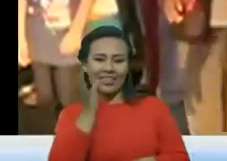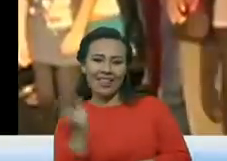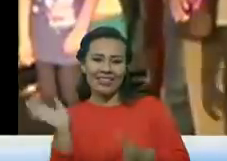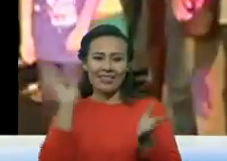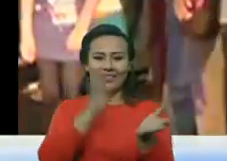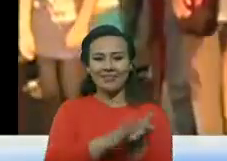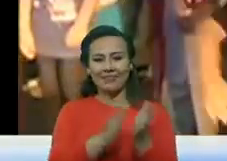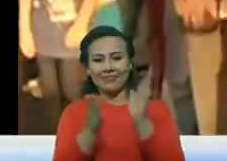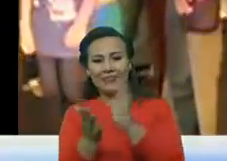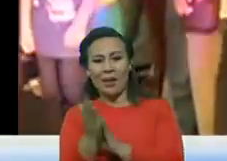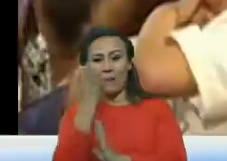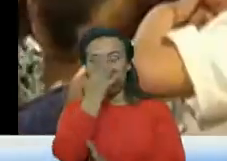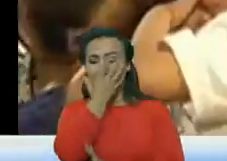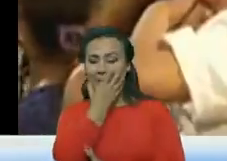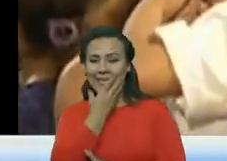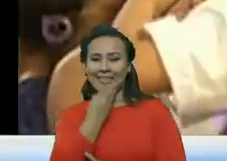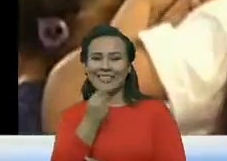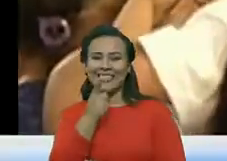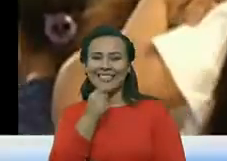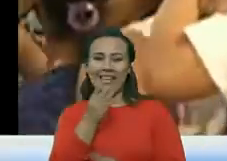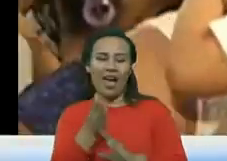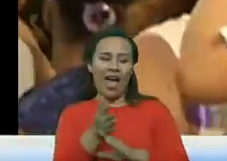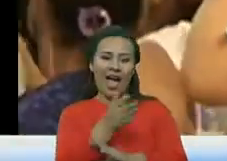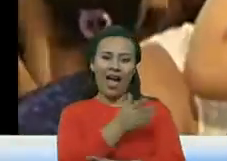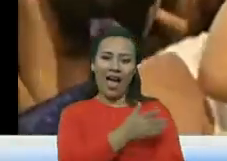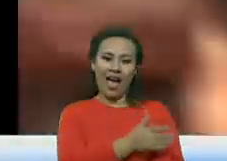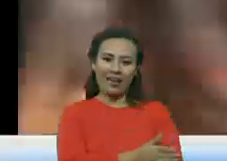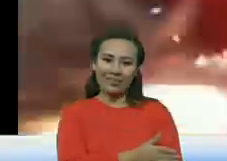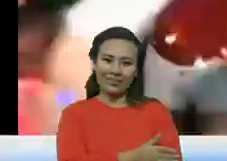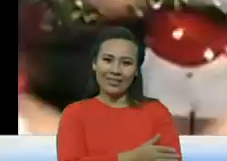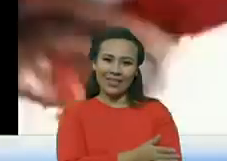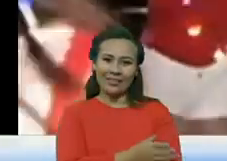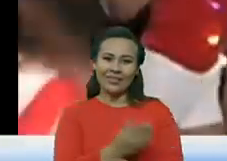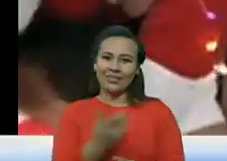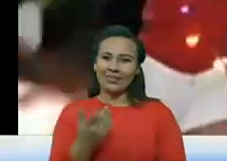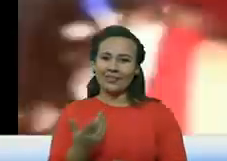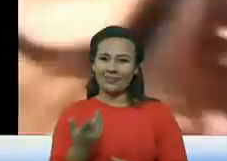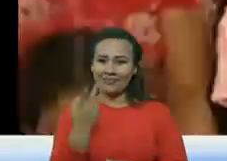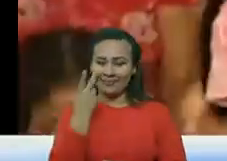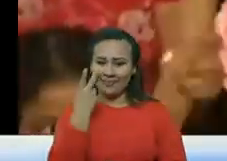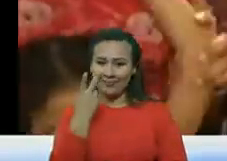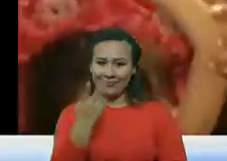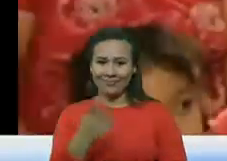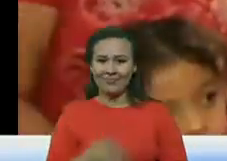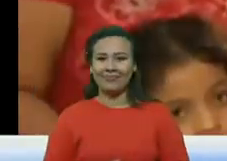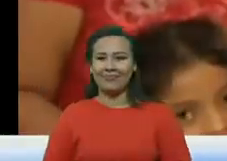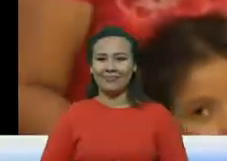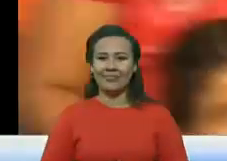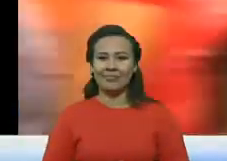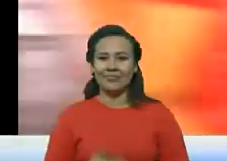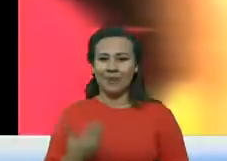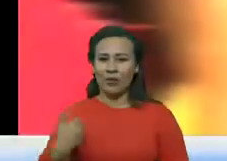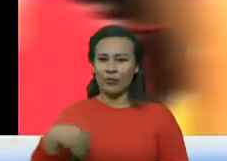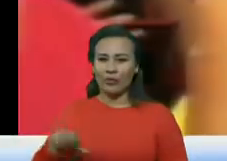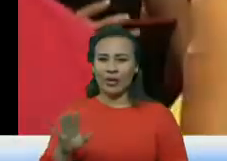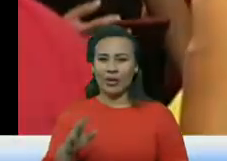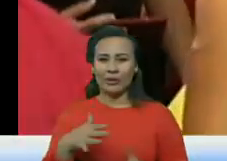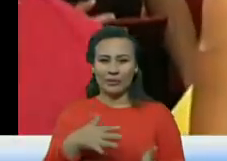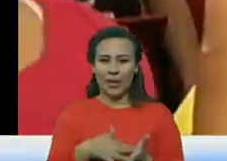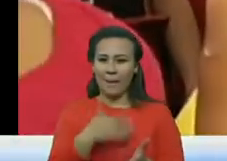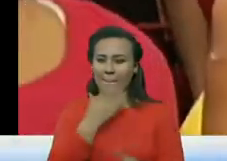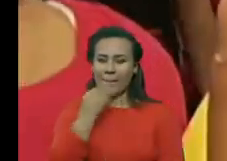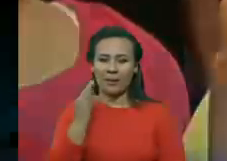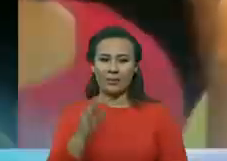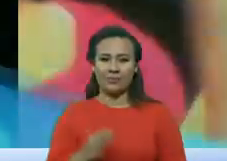el alboroso colectivo de quienes antes tuvieron que abandonar su catre por mejores vientos. Bien, con la